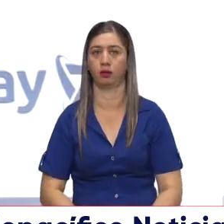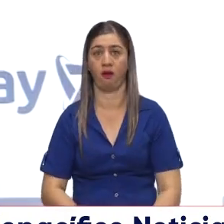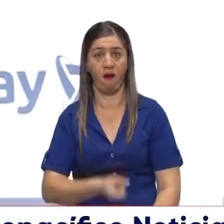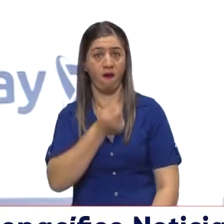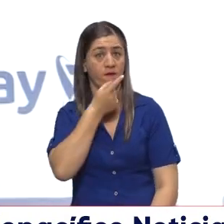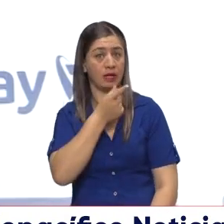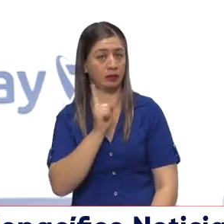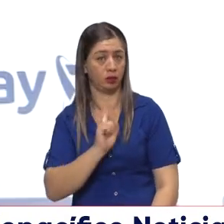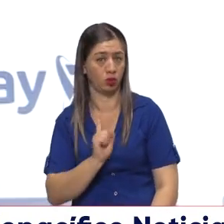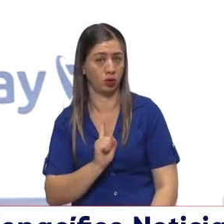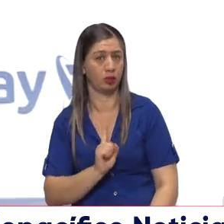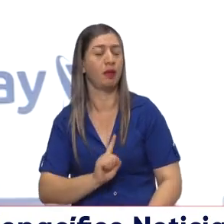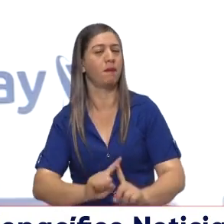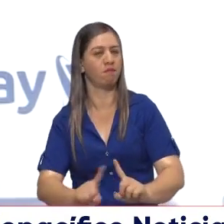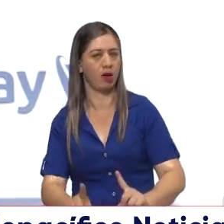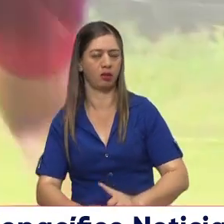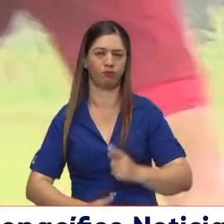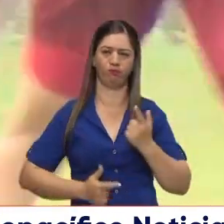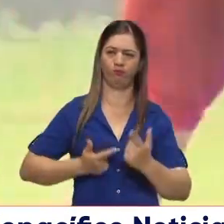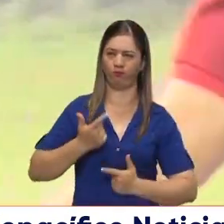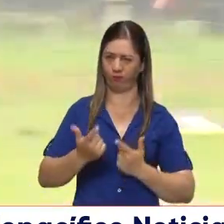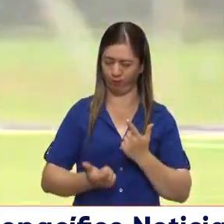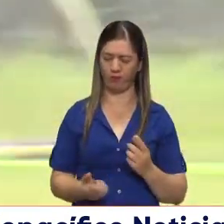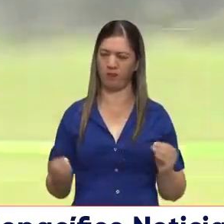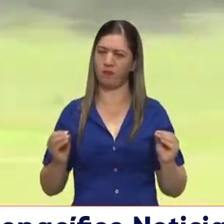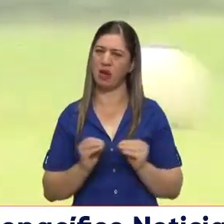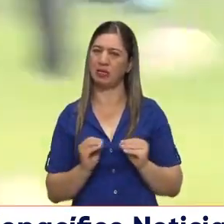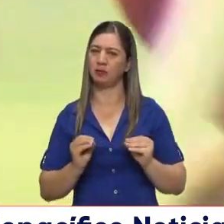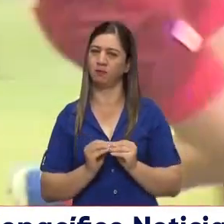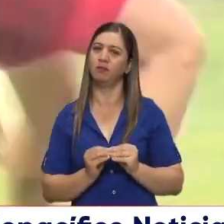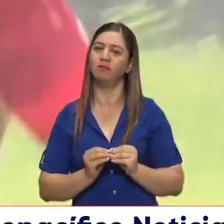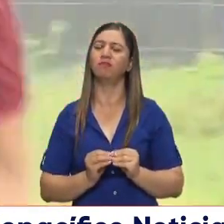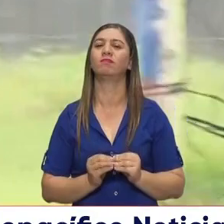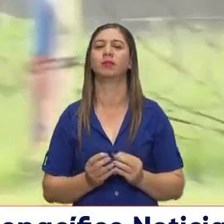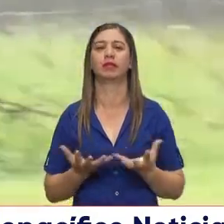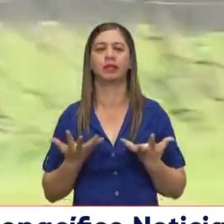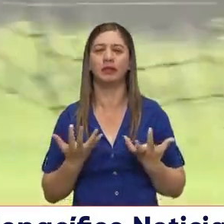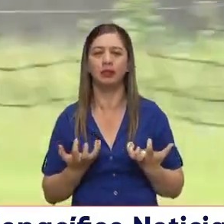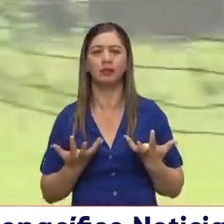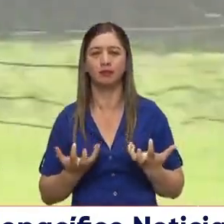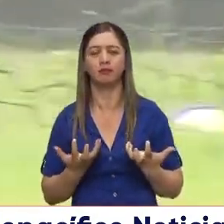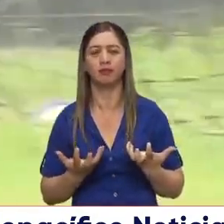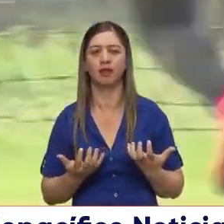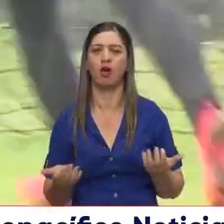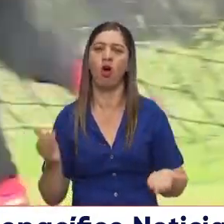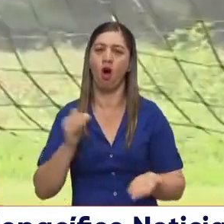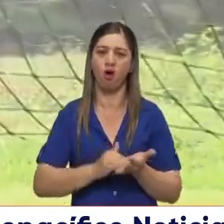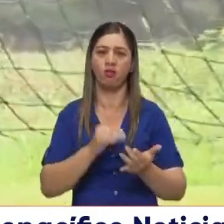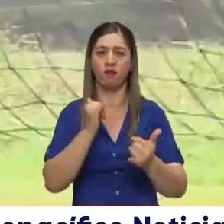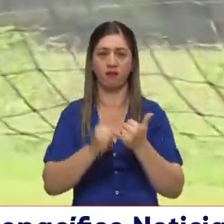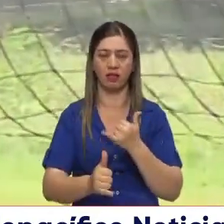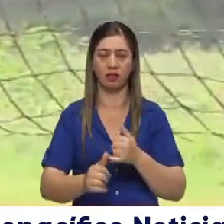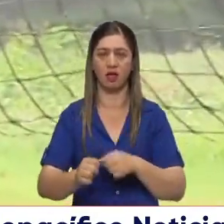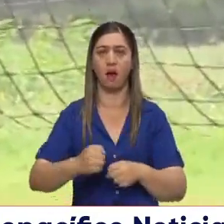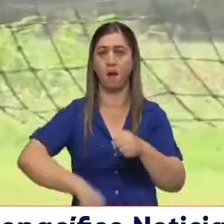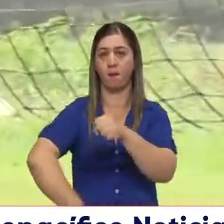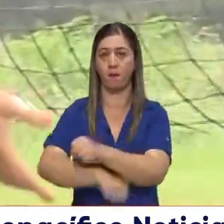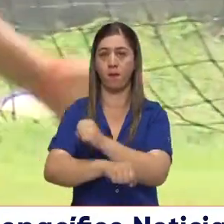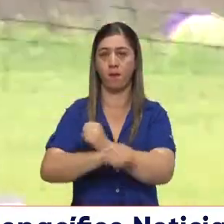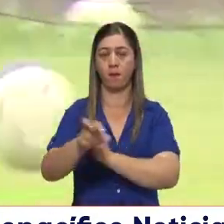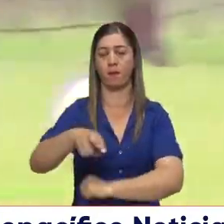fácil, pero tenemos un motivante más, que es volver a estar en una final de la liga profesional.